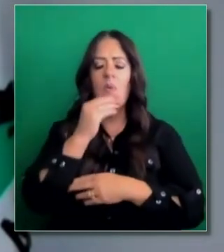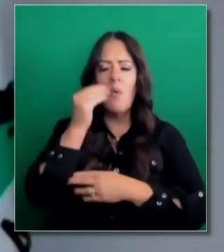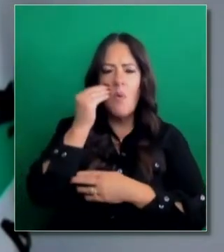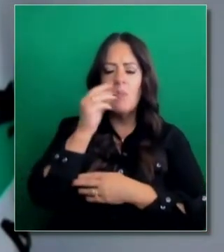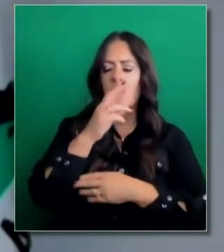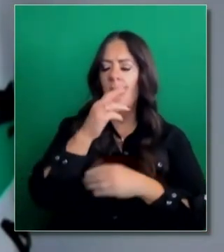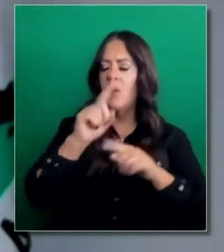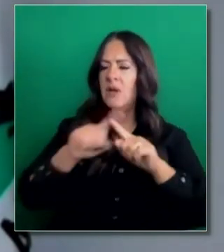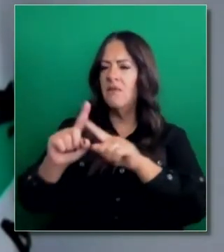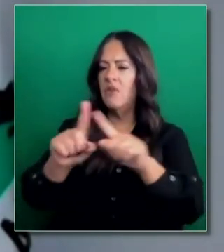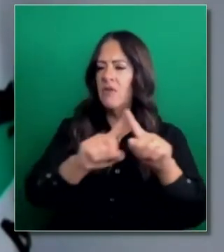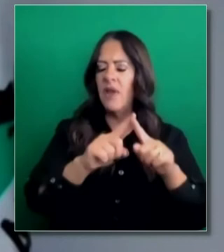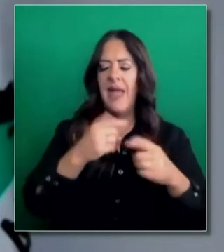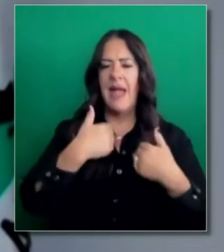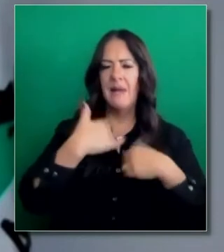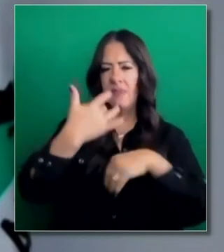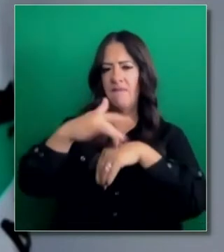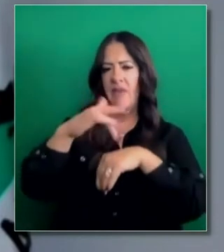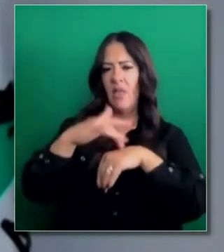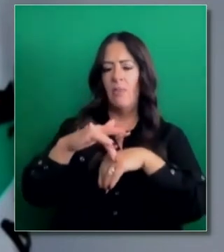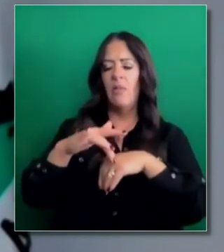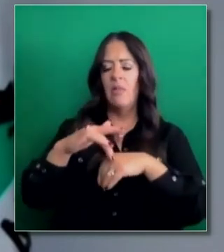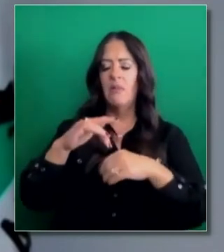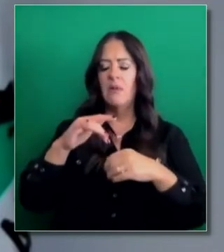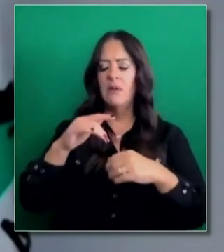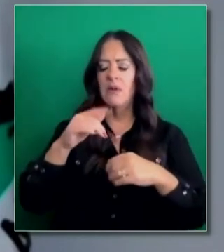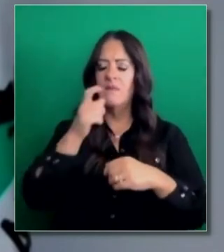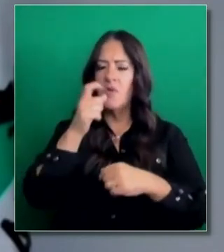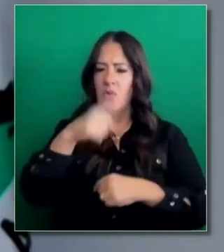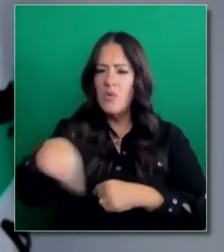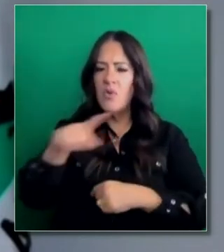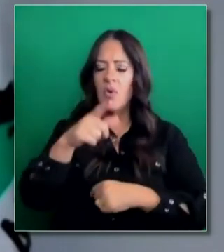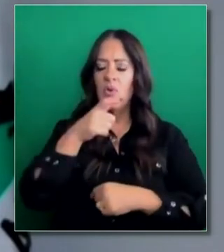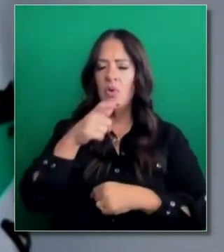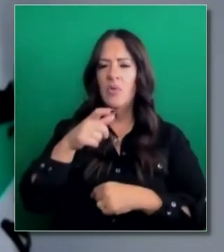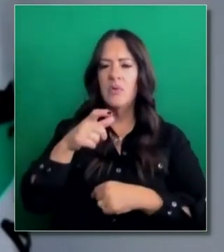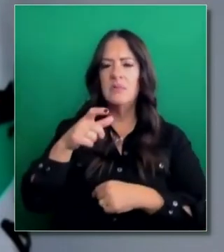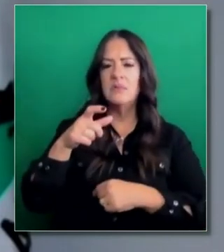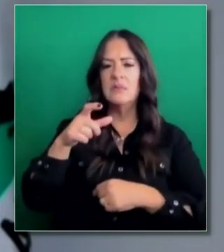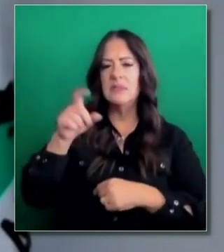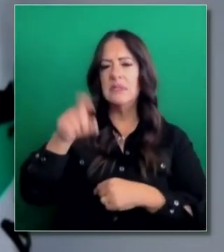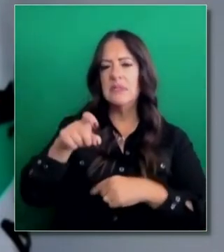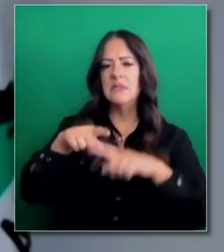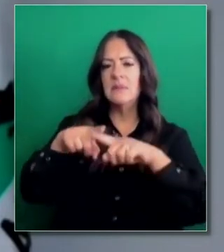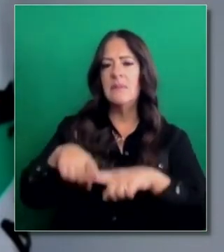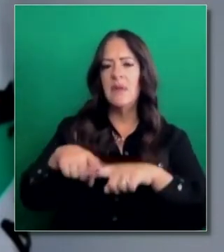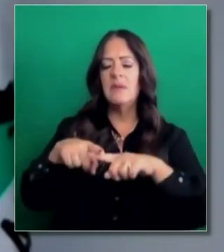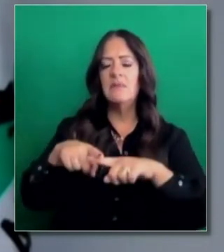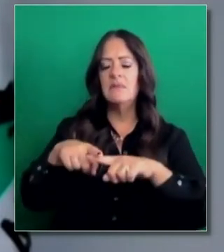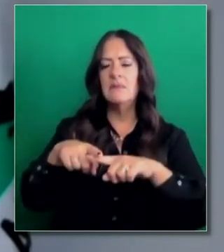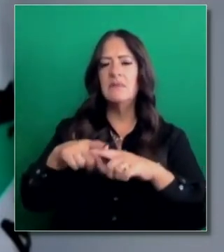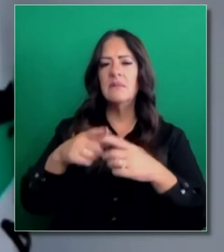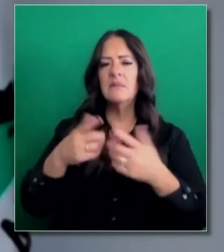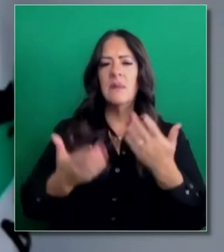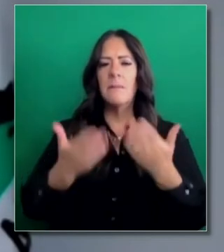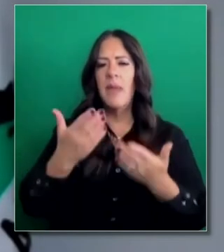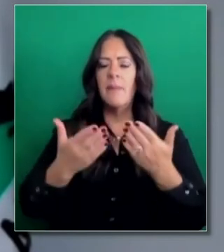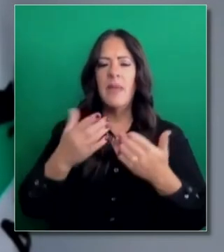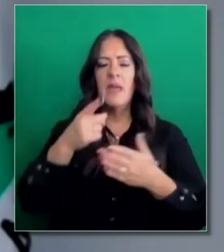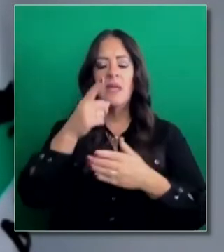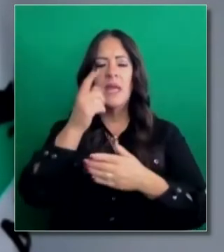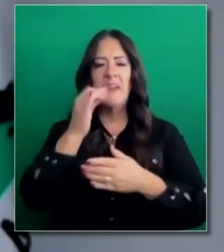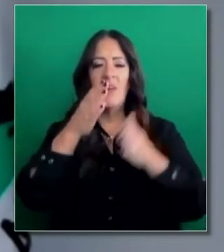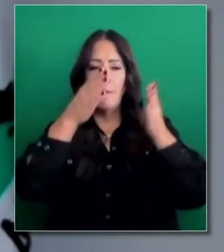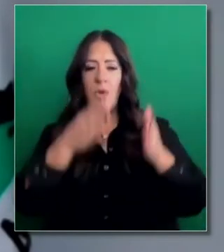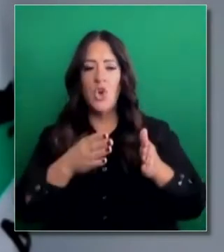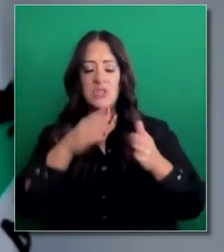pero queremos estar seguros que el oxígeno esté a disposición sobre todo de